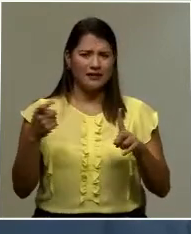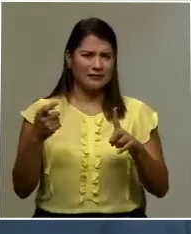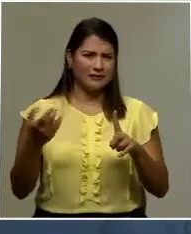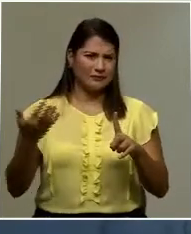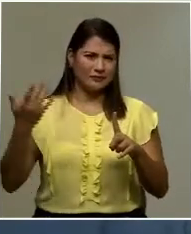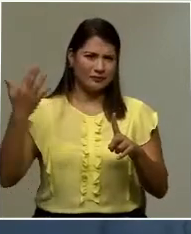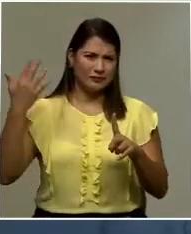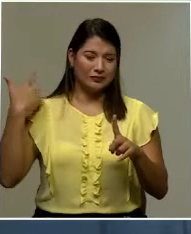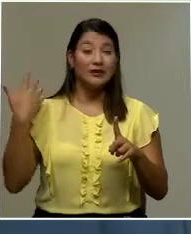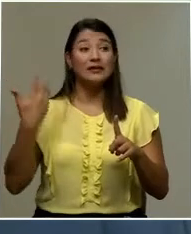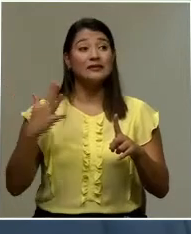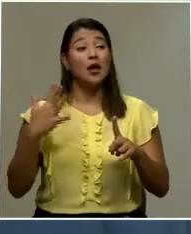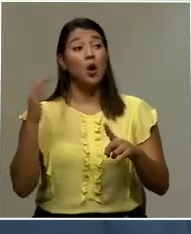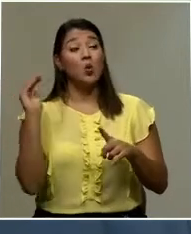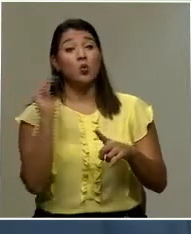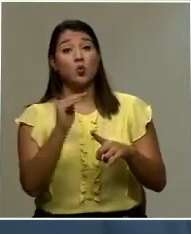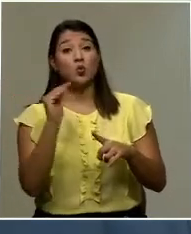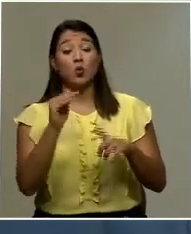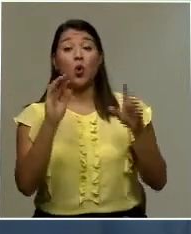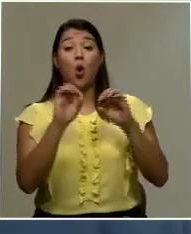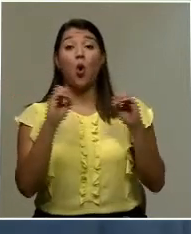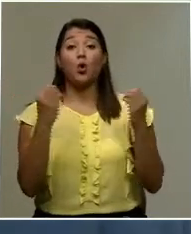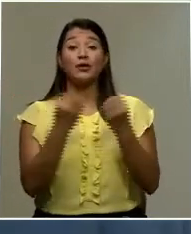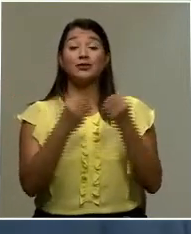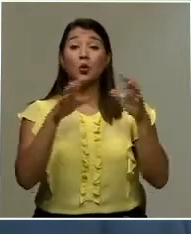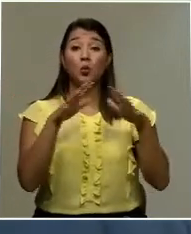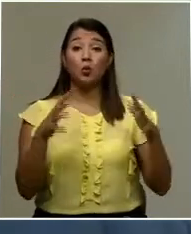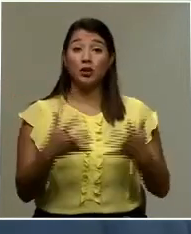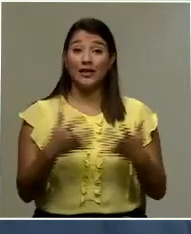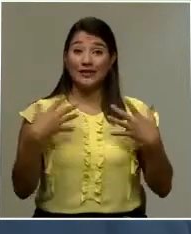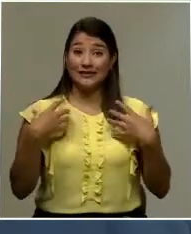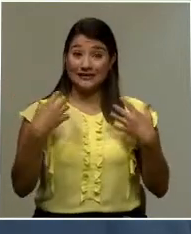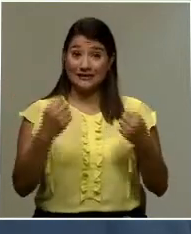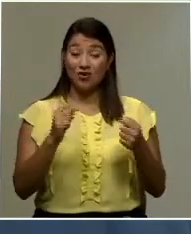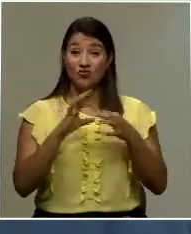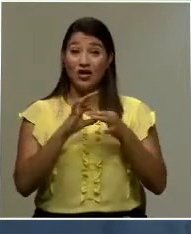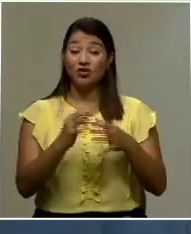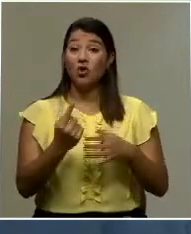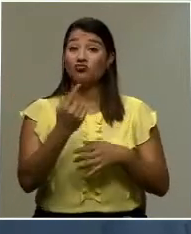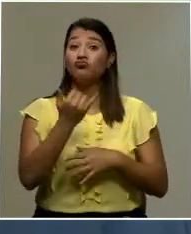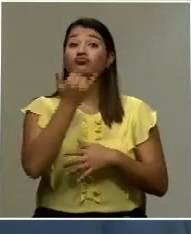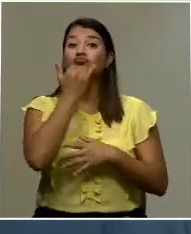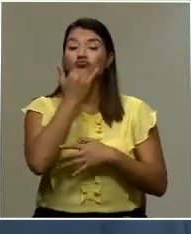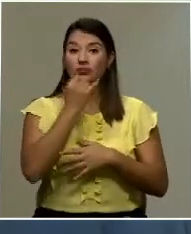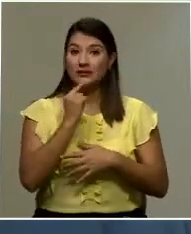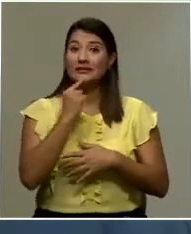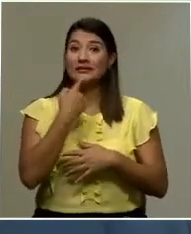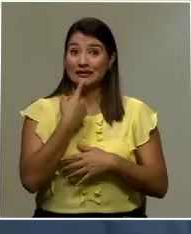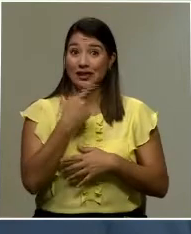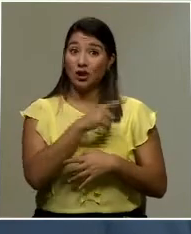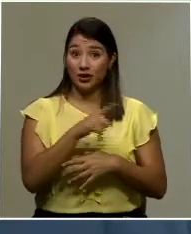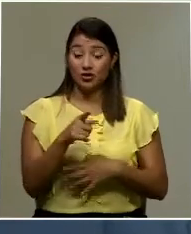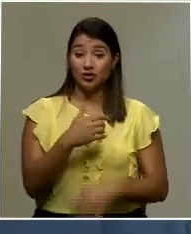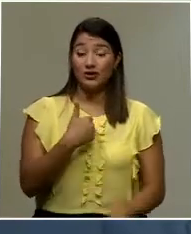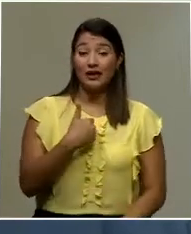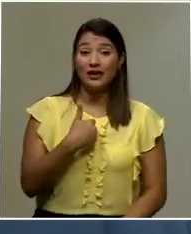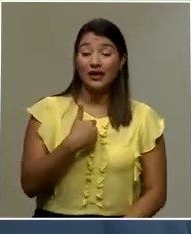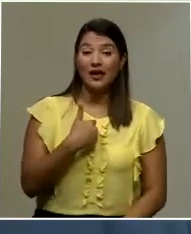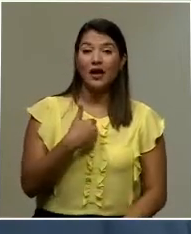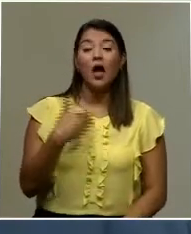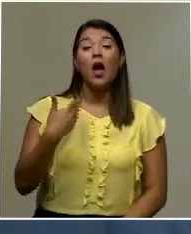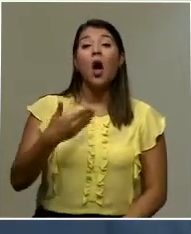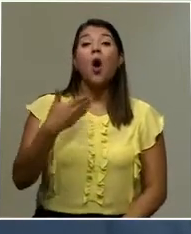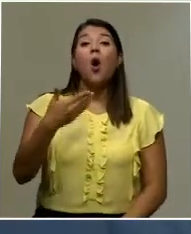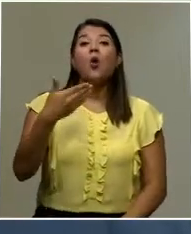meses alertó a la Organización Mundial de la Salud sobre un error grave que estaba cometiendo a la